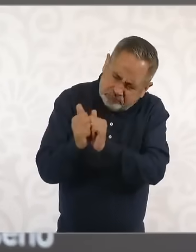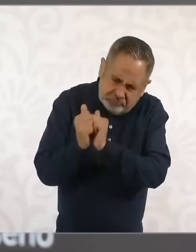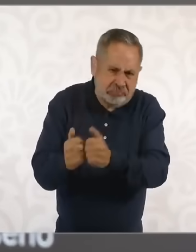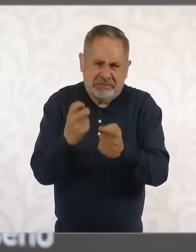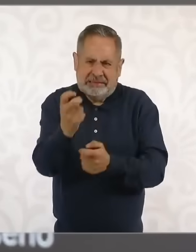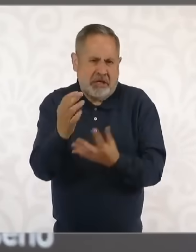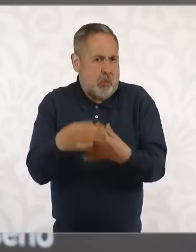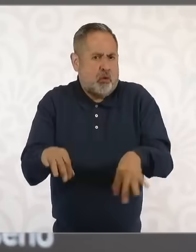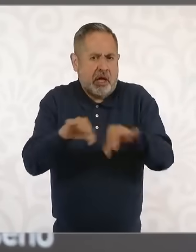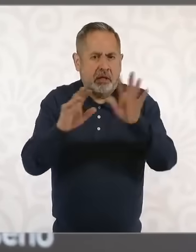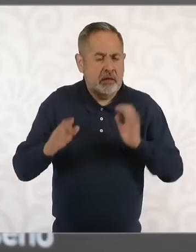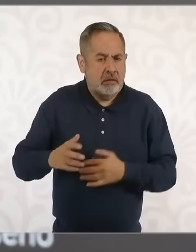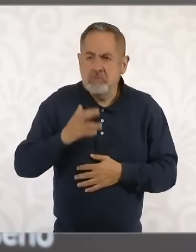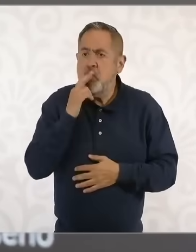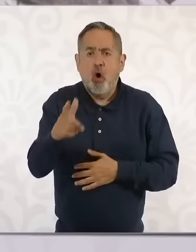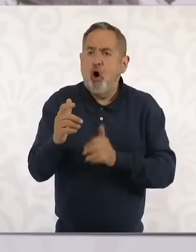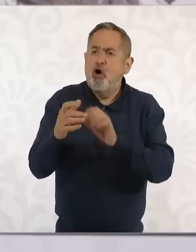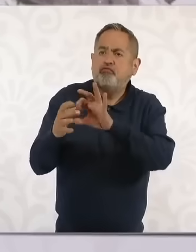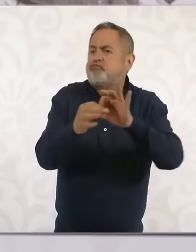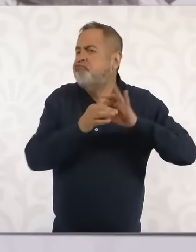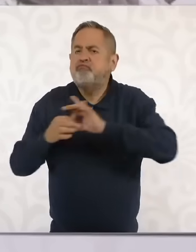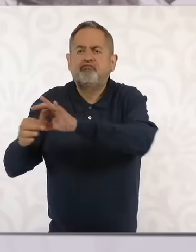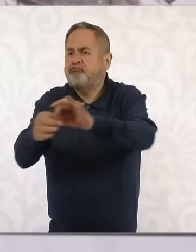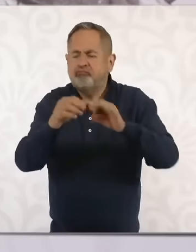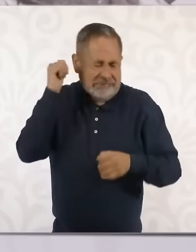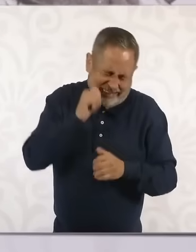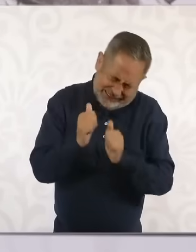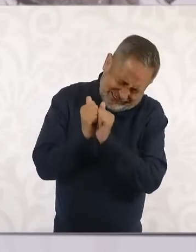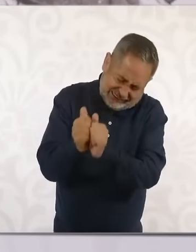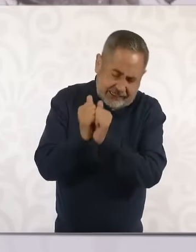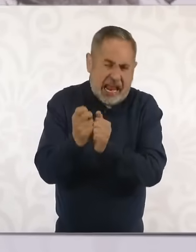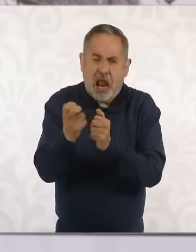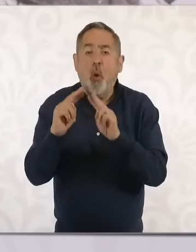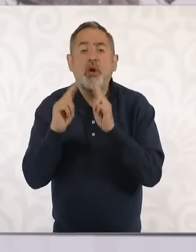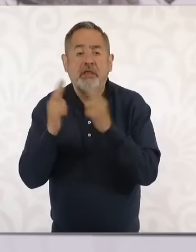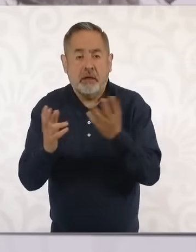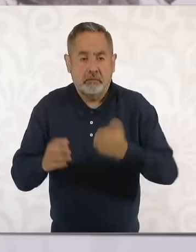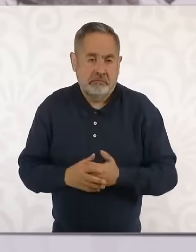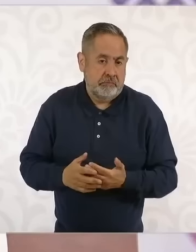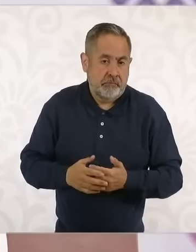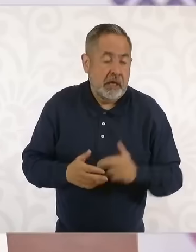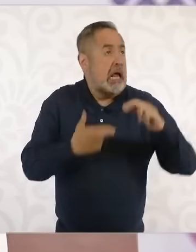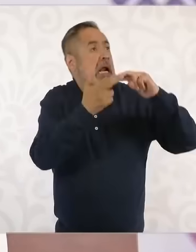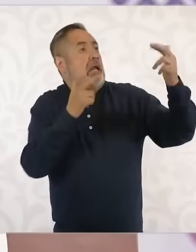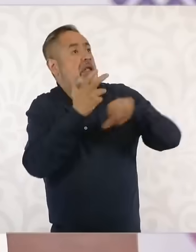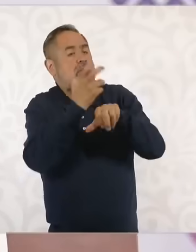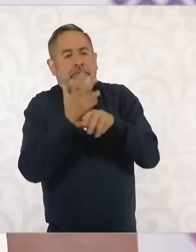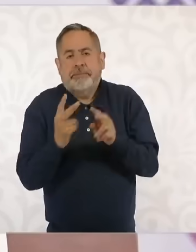Esa es nuestra mejor garantía, siempre. Y en la relación con Estados Unidos somos